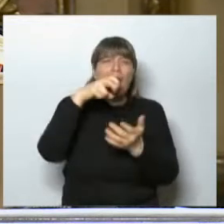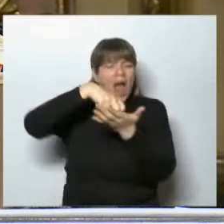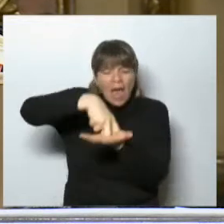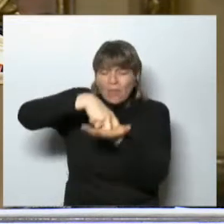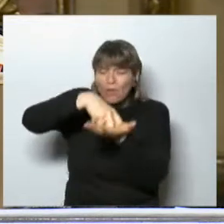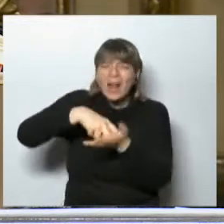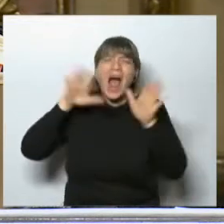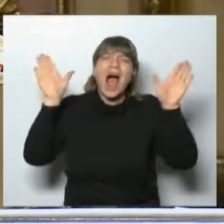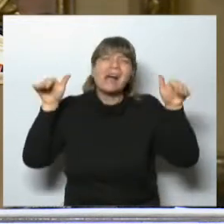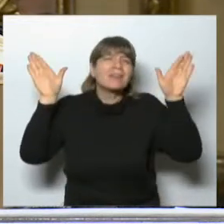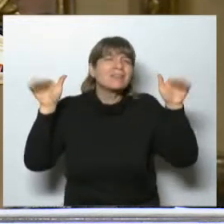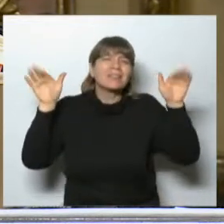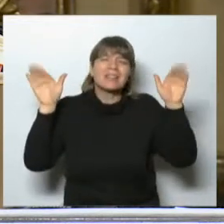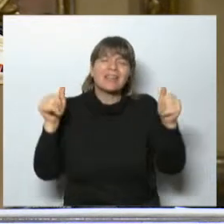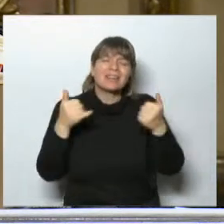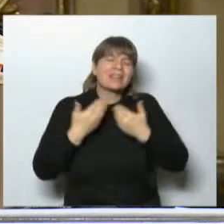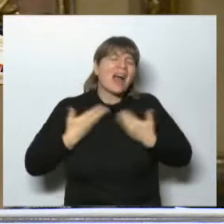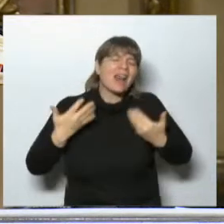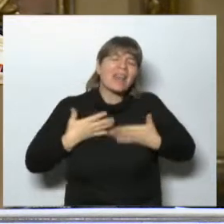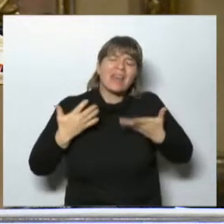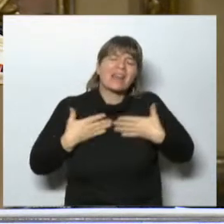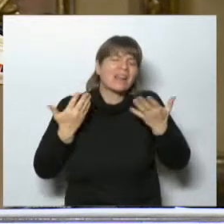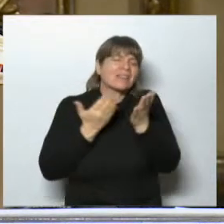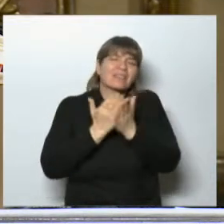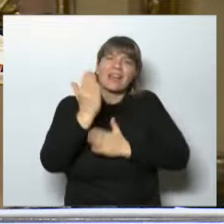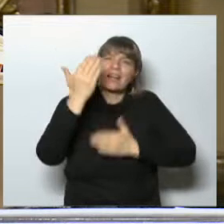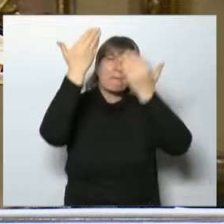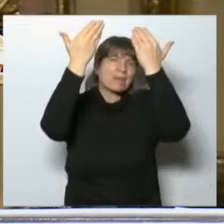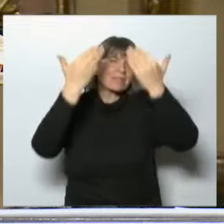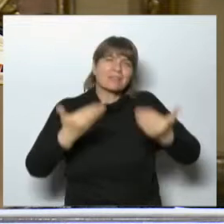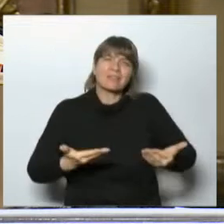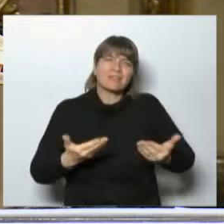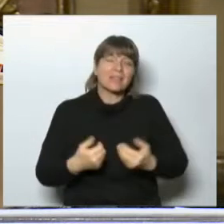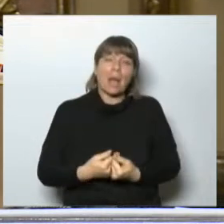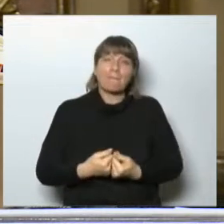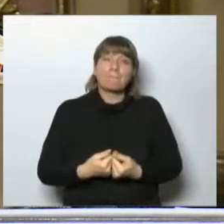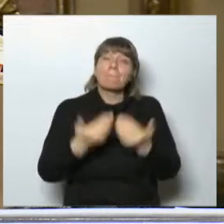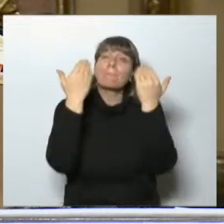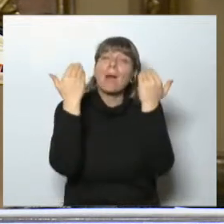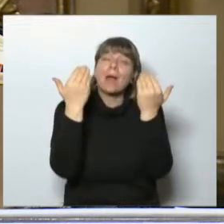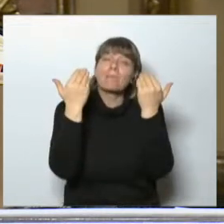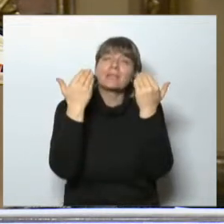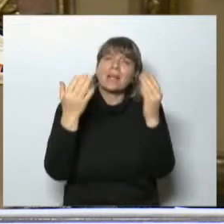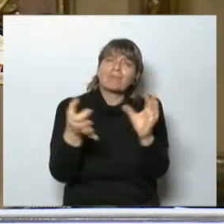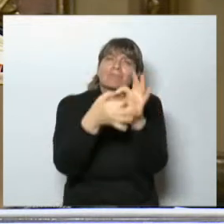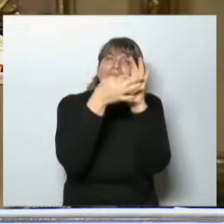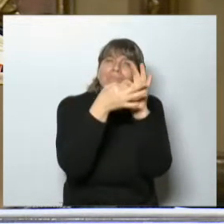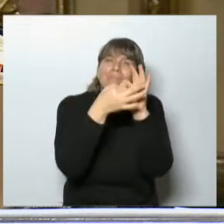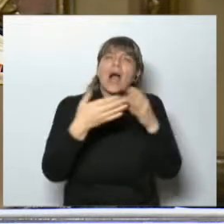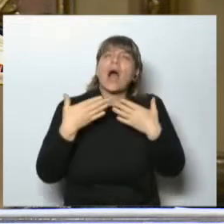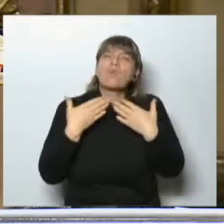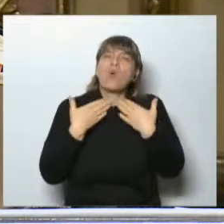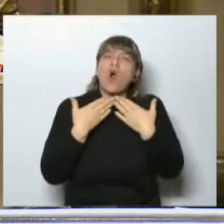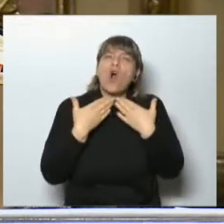los ángeles que se alegran eternamente en tu presencia. Permítenos asociarnos a sus